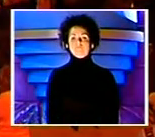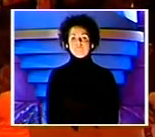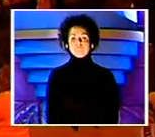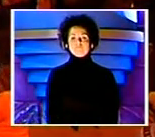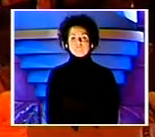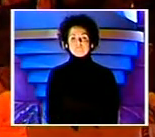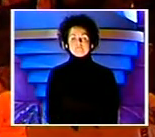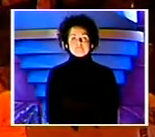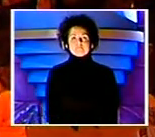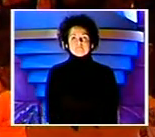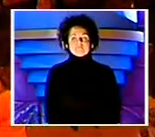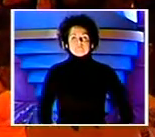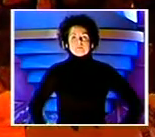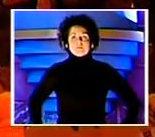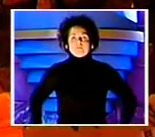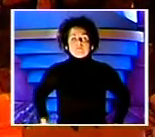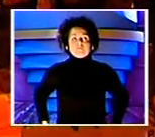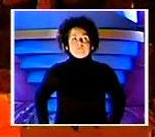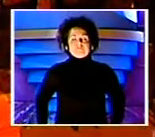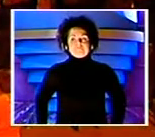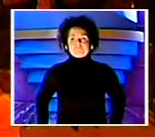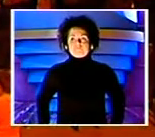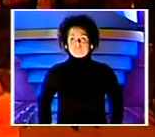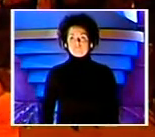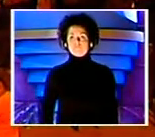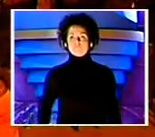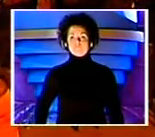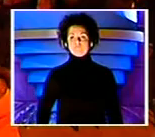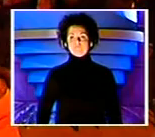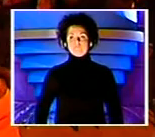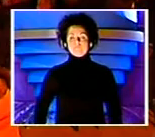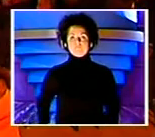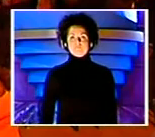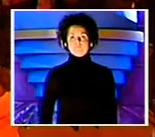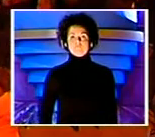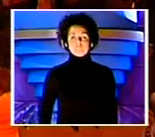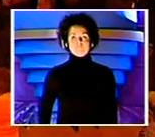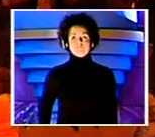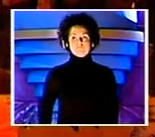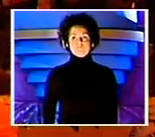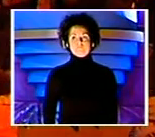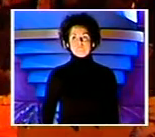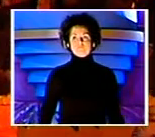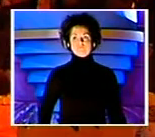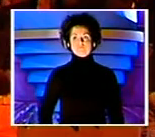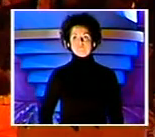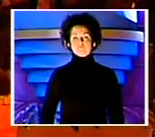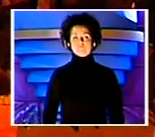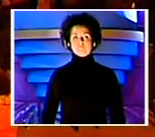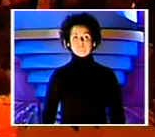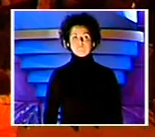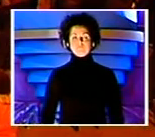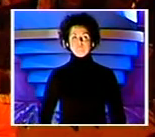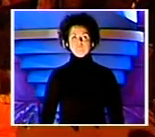Nicolás. Vaya el saludo para aquellos zarandajos del risco, murga histórica que desgraciadamente desapareció, con las que tuvimos unos cuantos